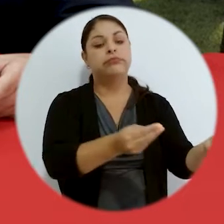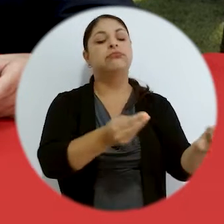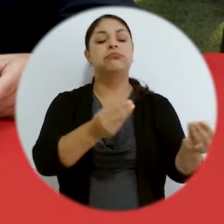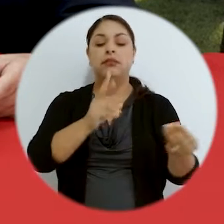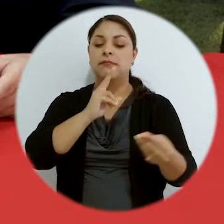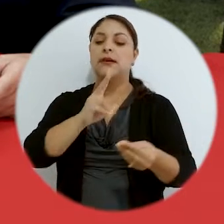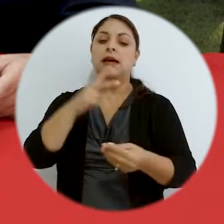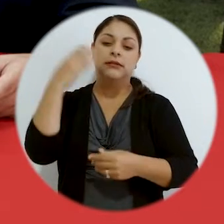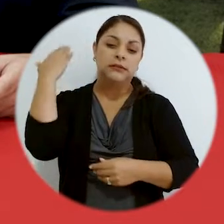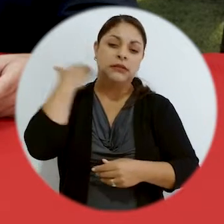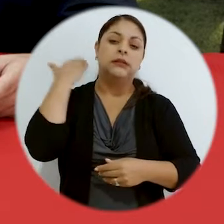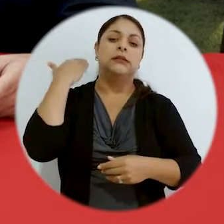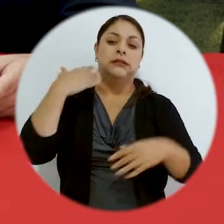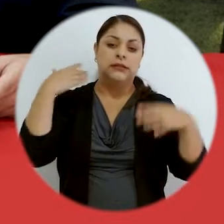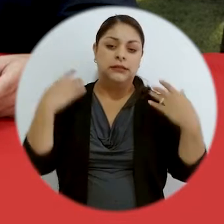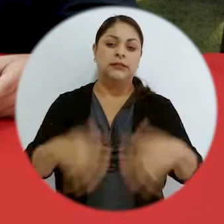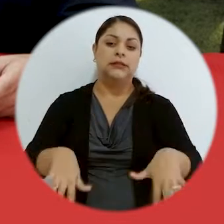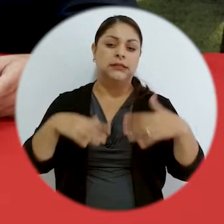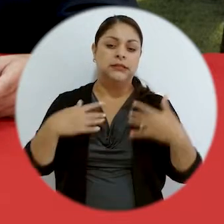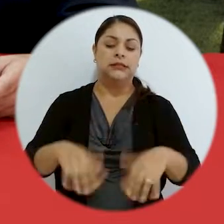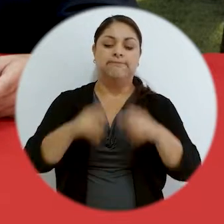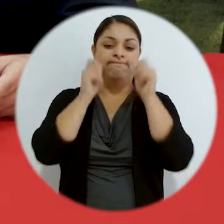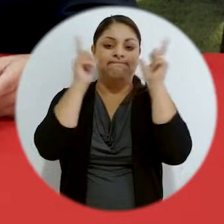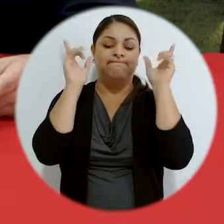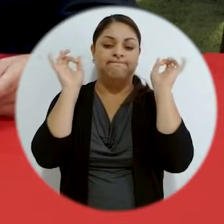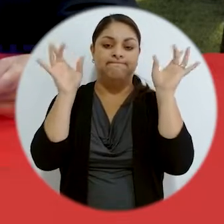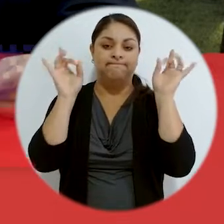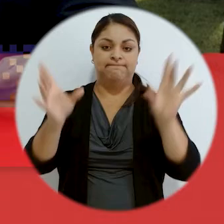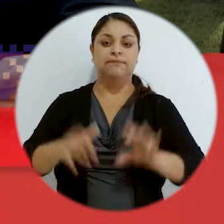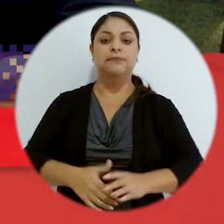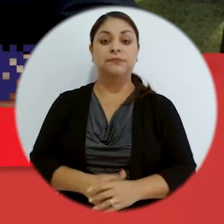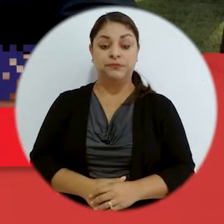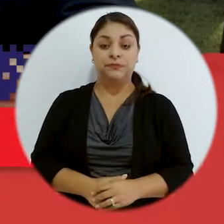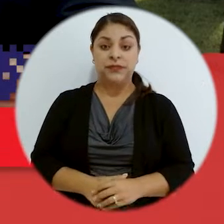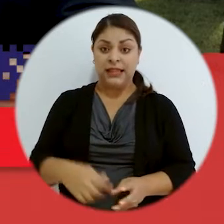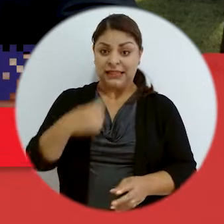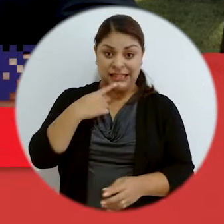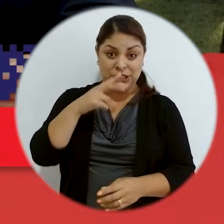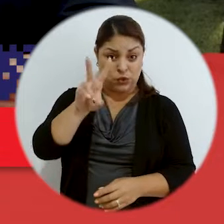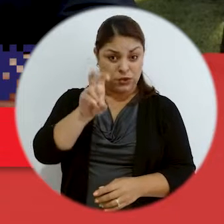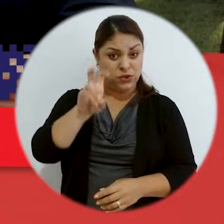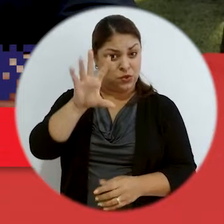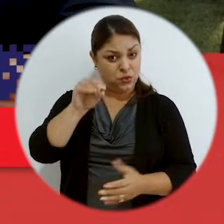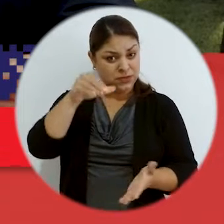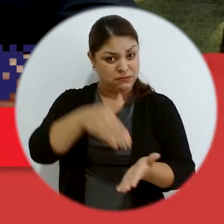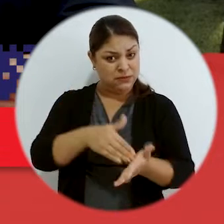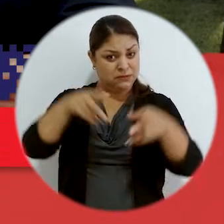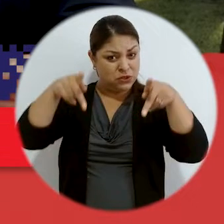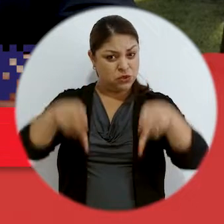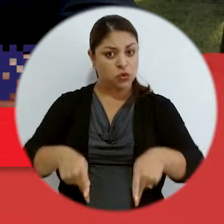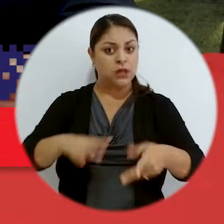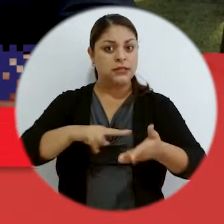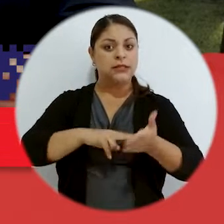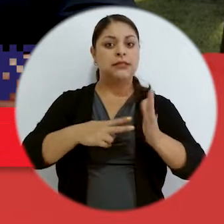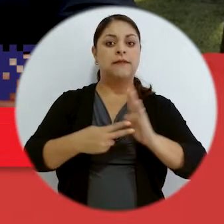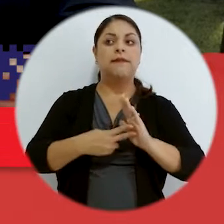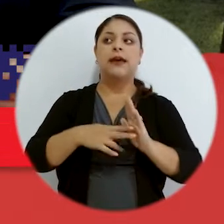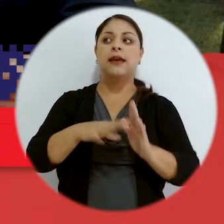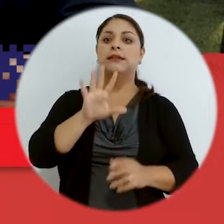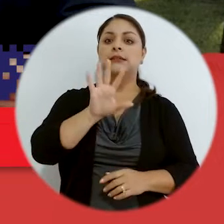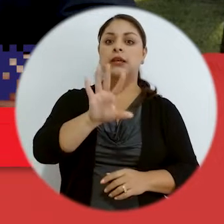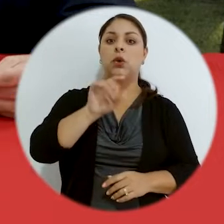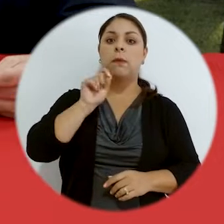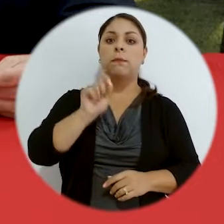de personas que caen en situaciones realmente dramáticas. Nos menciona 225,000 personas, a nivel porcentual es un